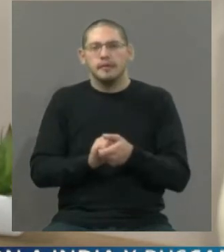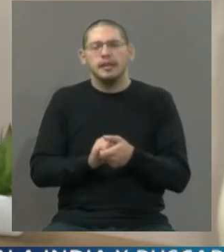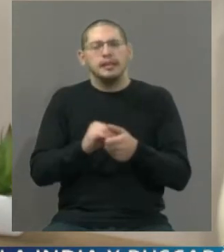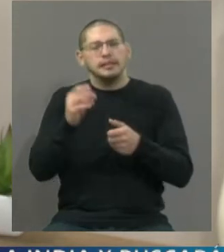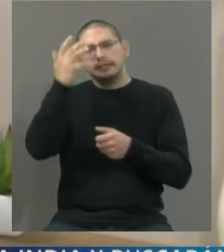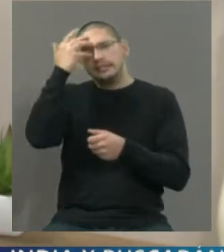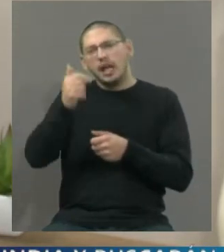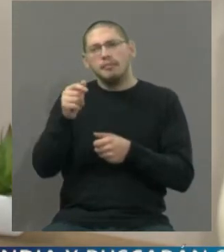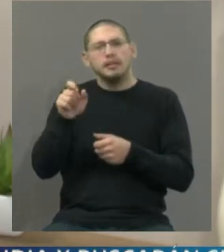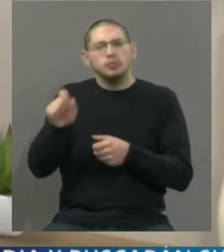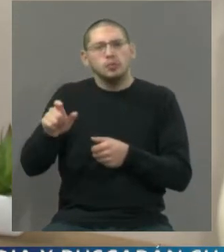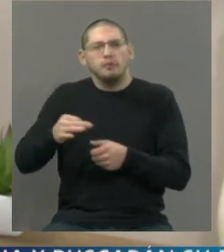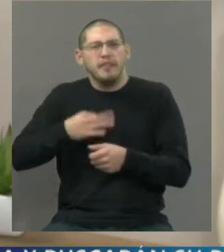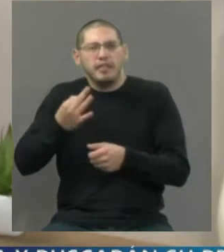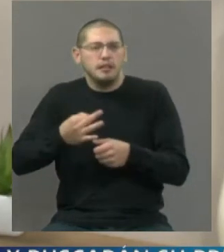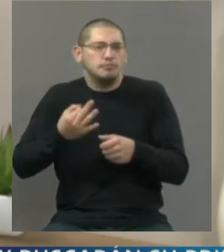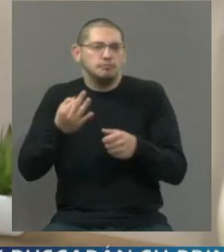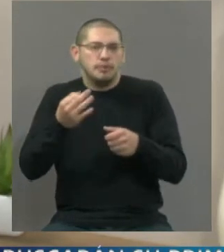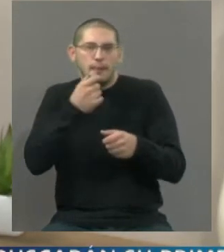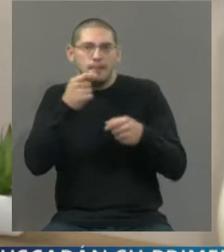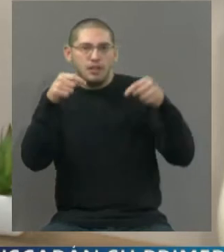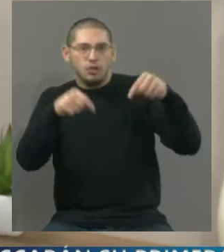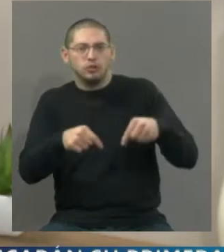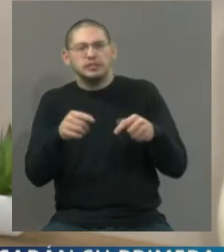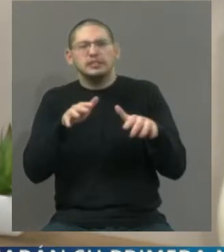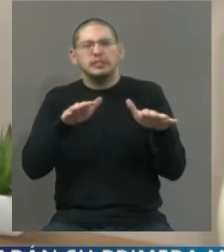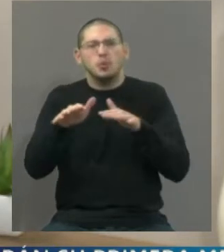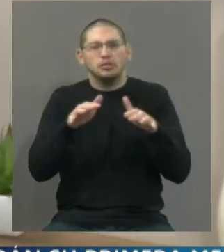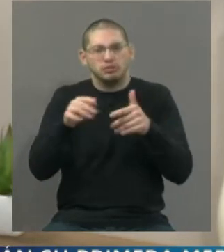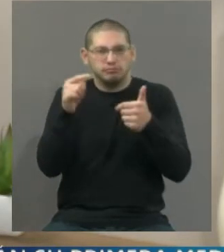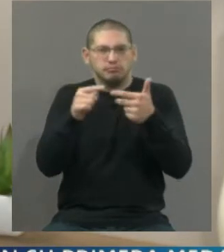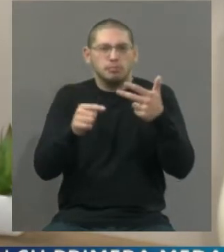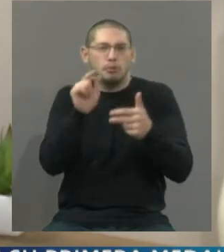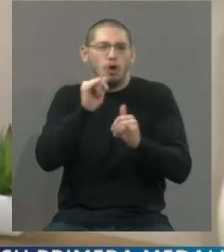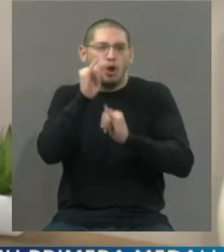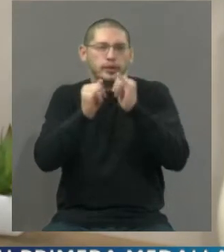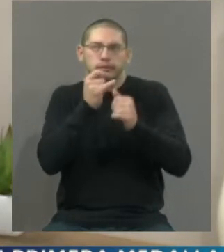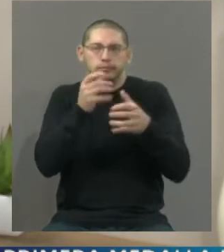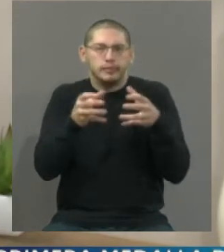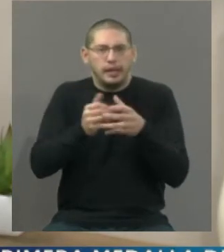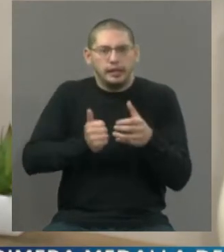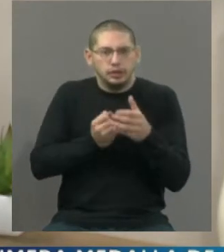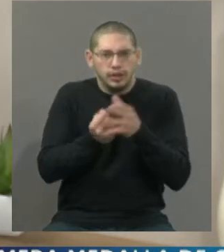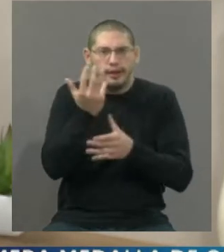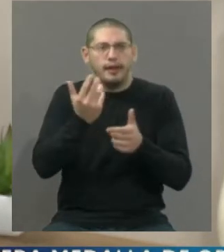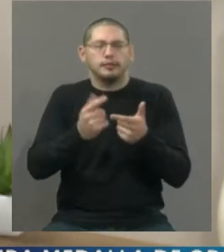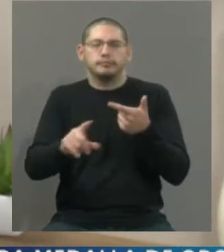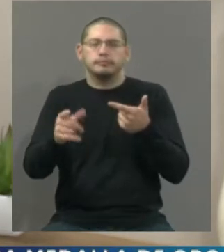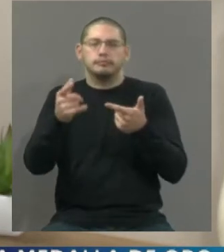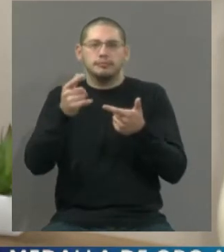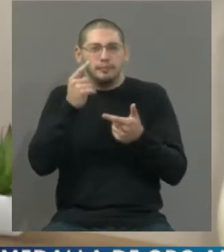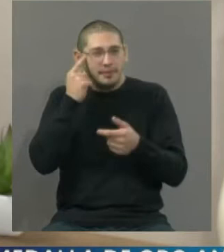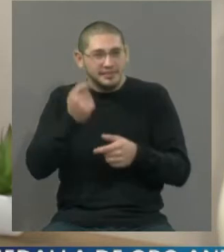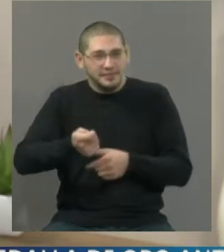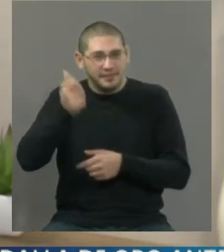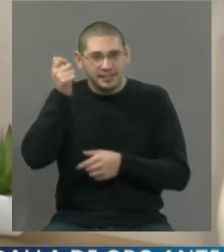Martín en nuestra provincia, porque pasó, digo, esto de formar un ejército, digo, no fue, digamos, una tarea